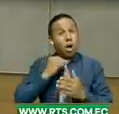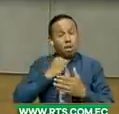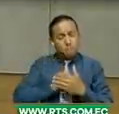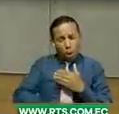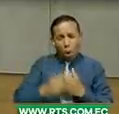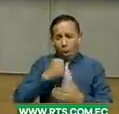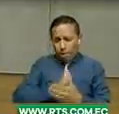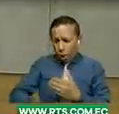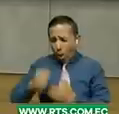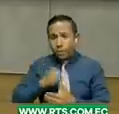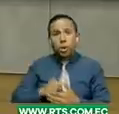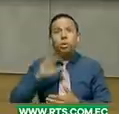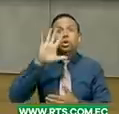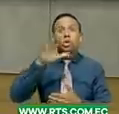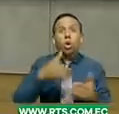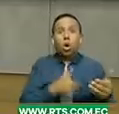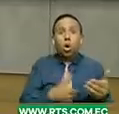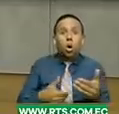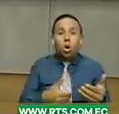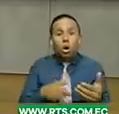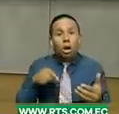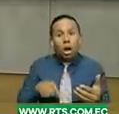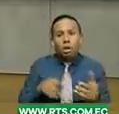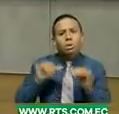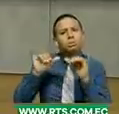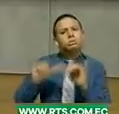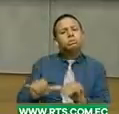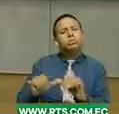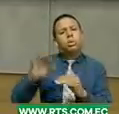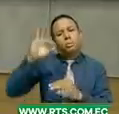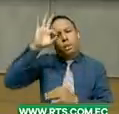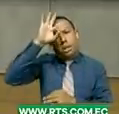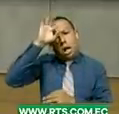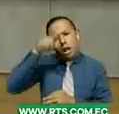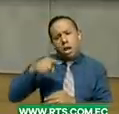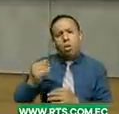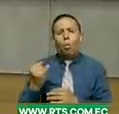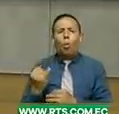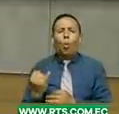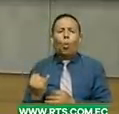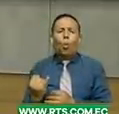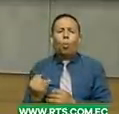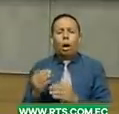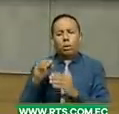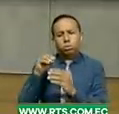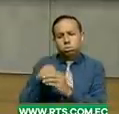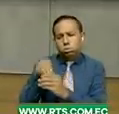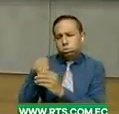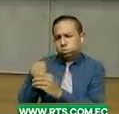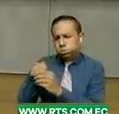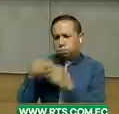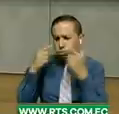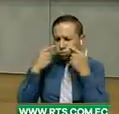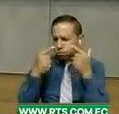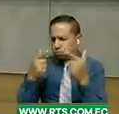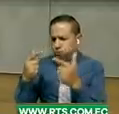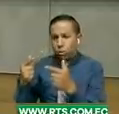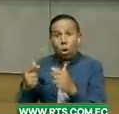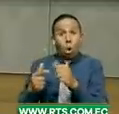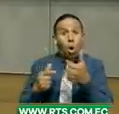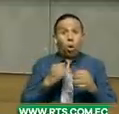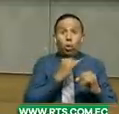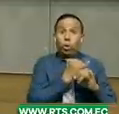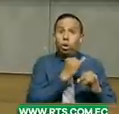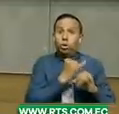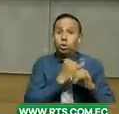permanecen en incubadoras en el Hospital Alfredo Pulson debido a su bajo peso. La Junta de Beneficencia realizó la entrega de apoyo